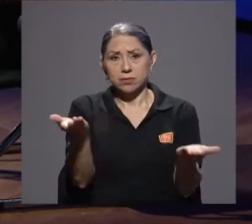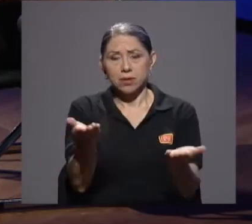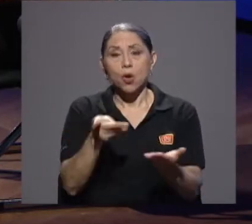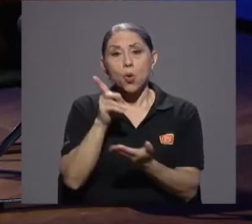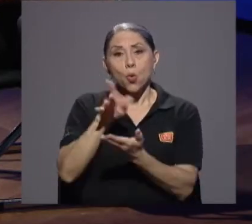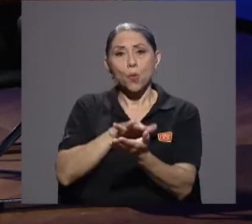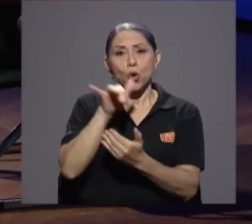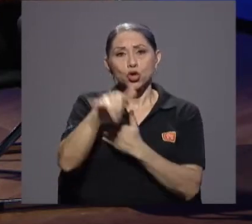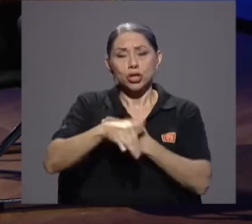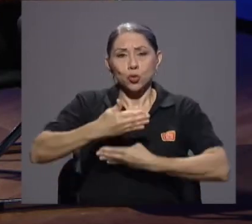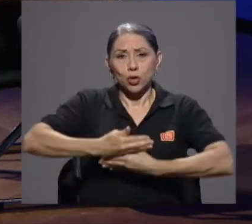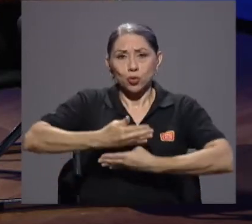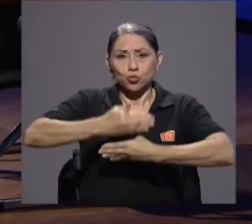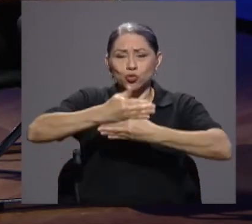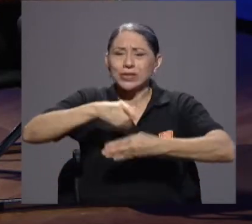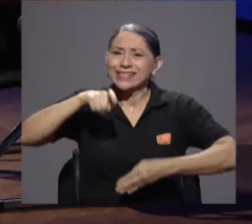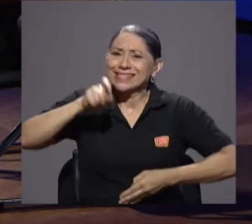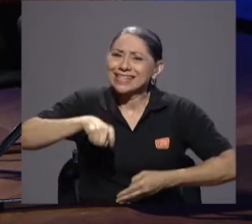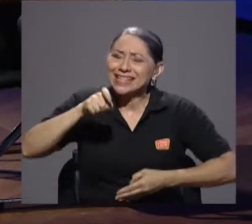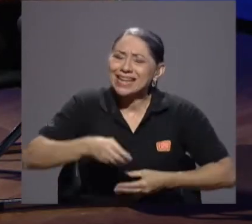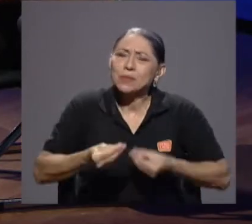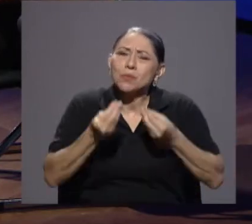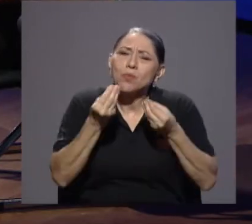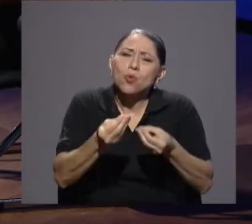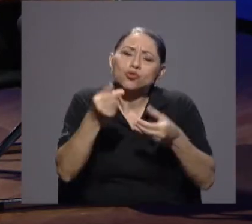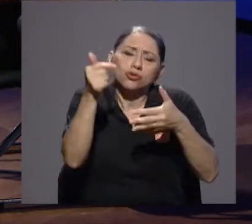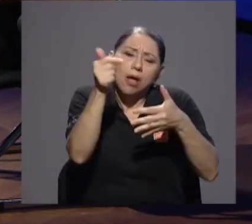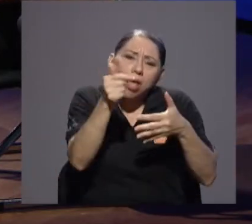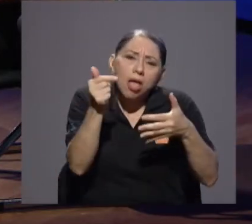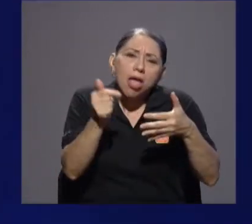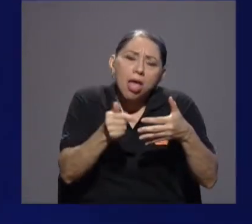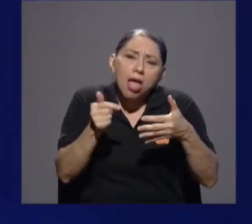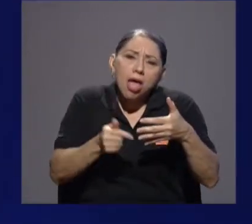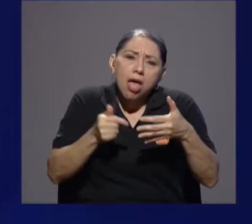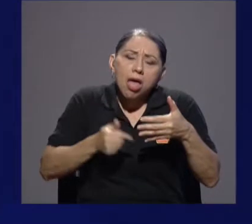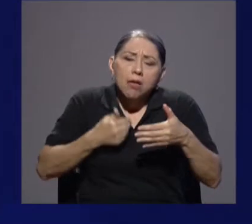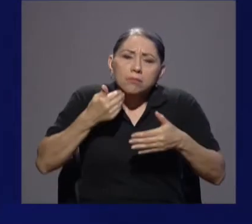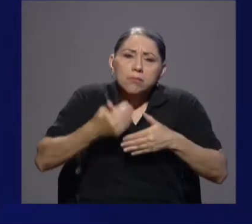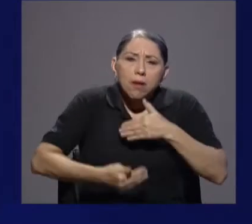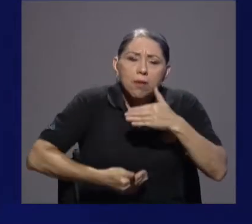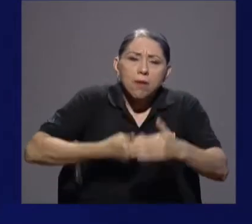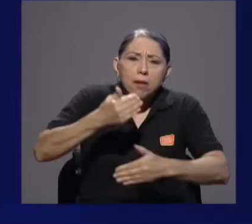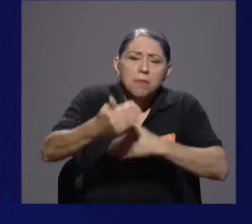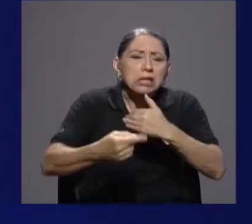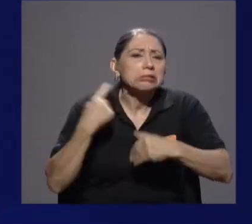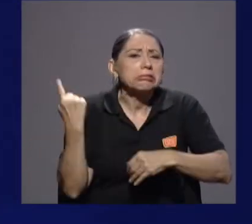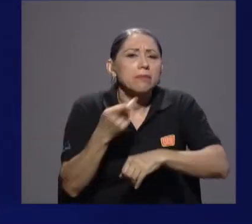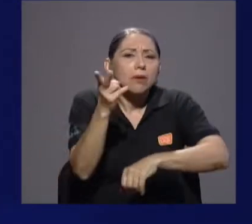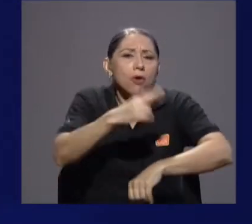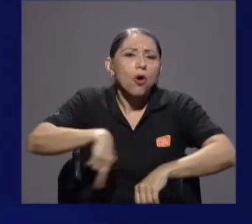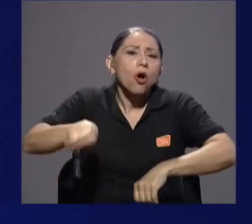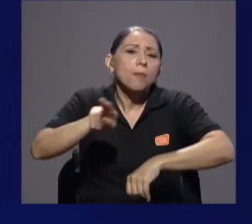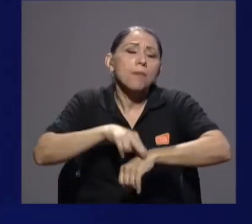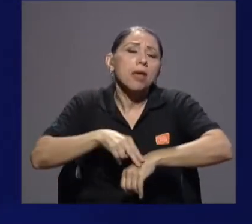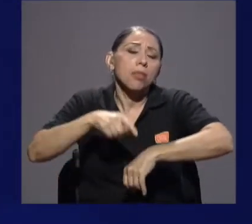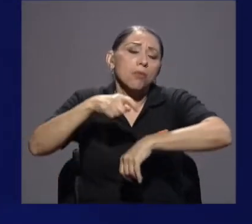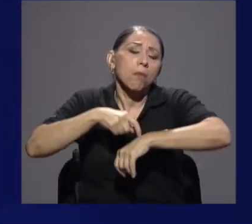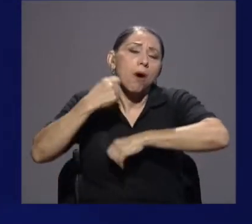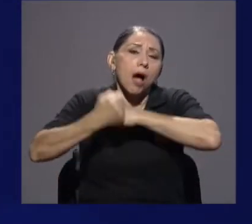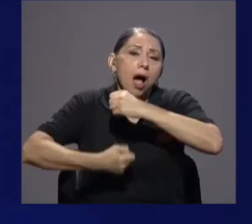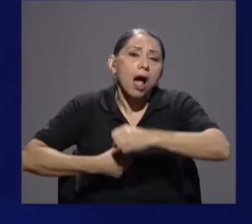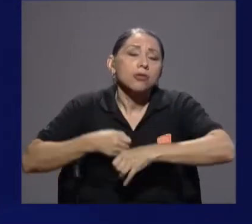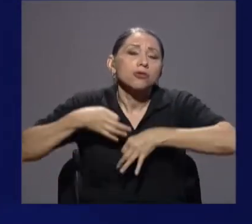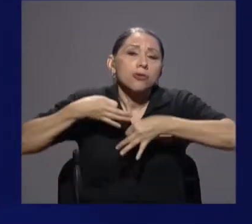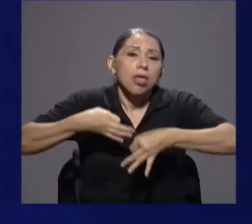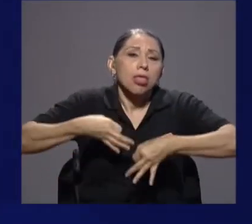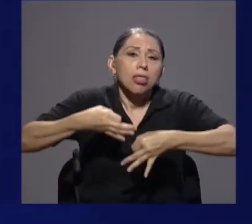proyecto de construcción requiere muchísimos pasos. De hecho, normalmente duran años. Entonces